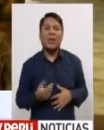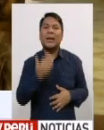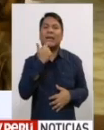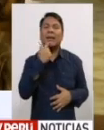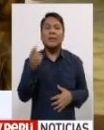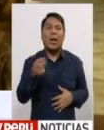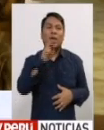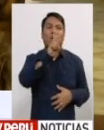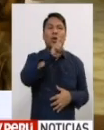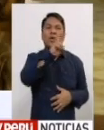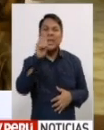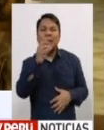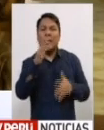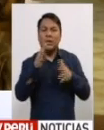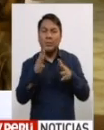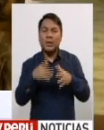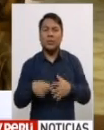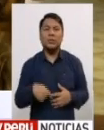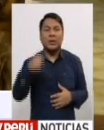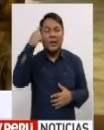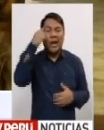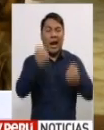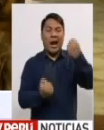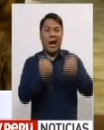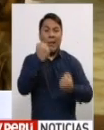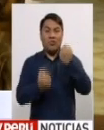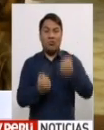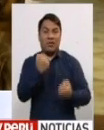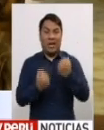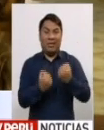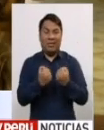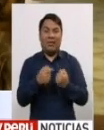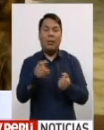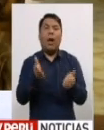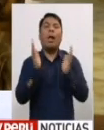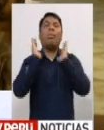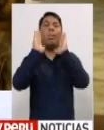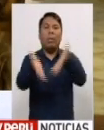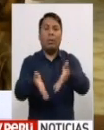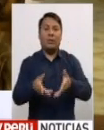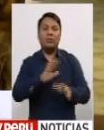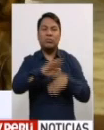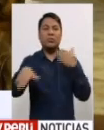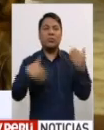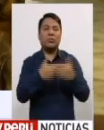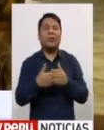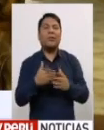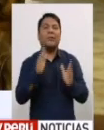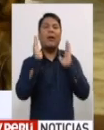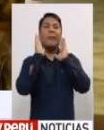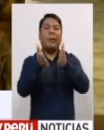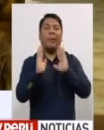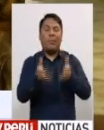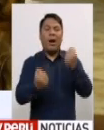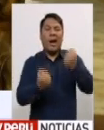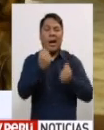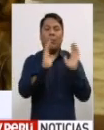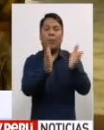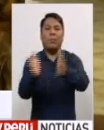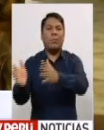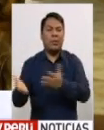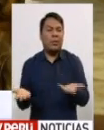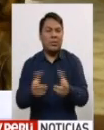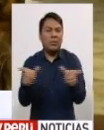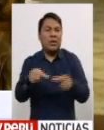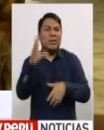242 unidades vehiculares entre camionetas y motocicletas abandonadas en un mercado, en un depósito de Chiclayo. ¿Qué es lo que dijo el